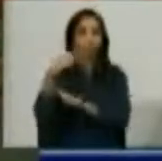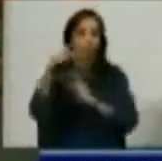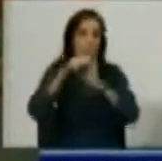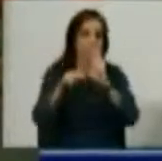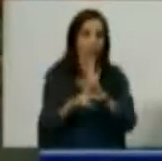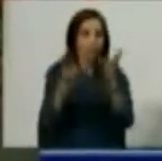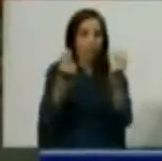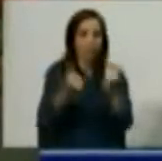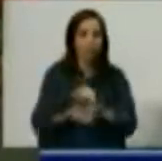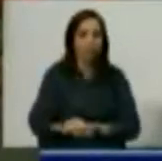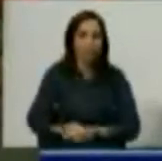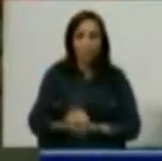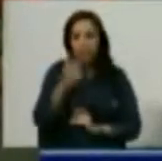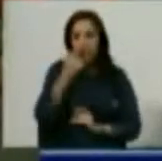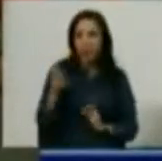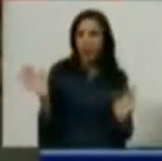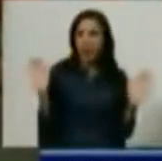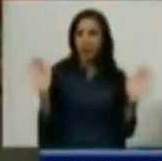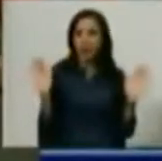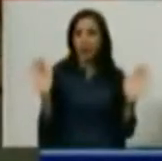y antes de